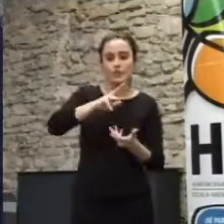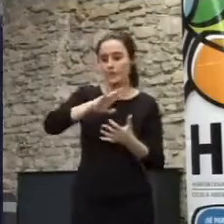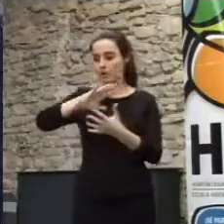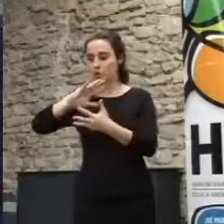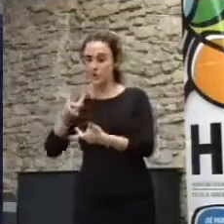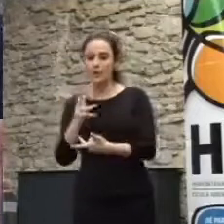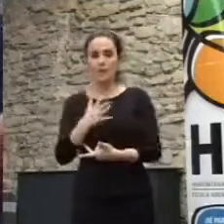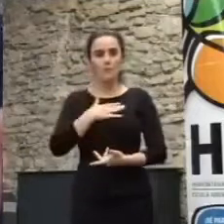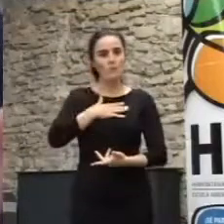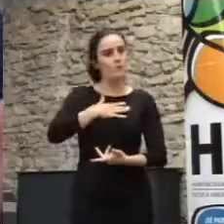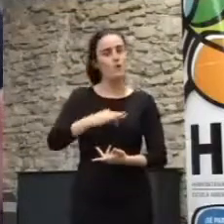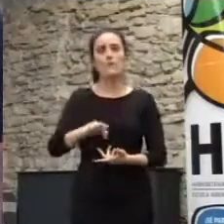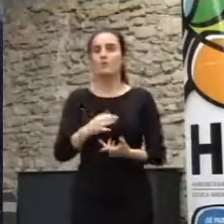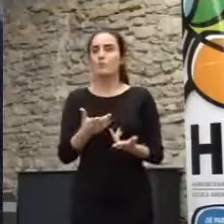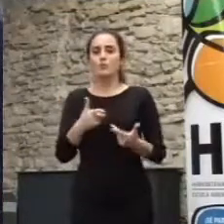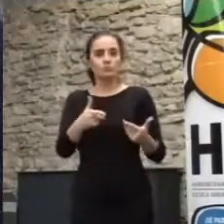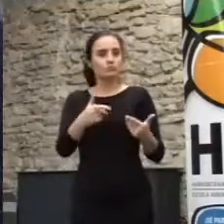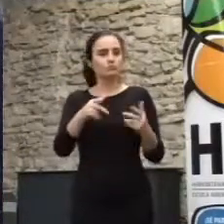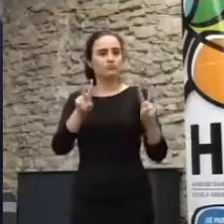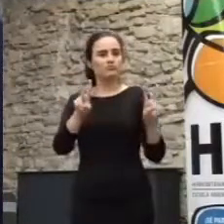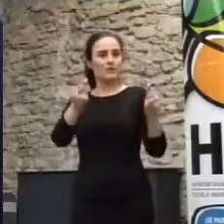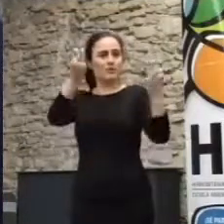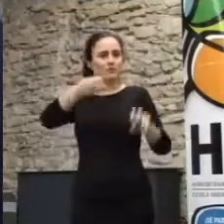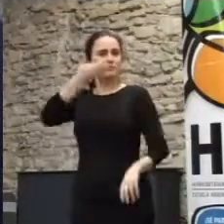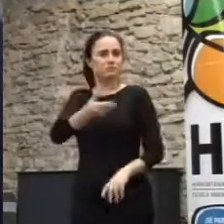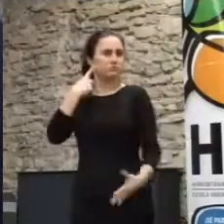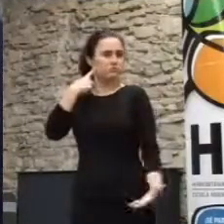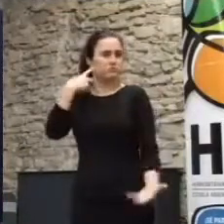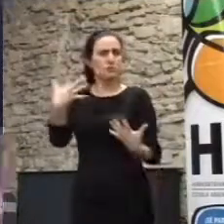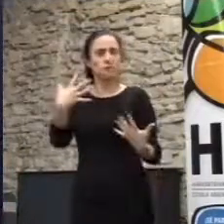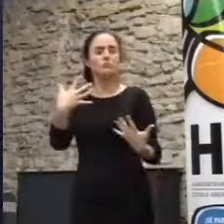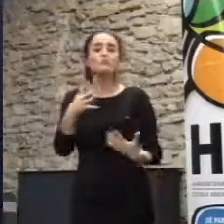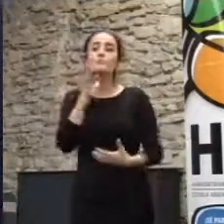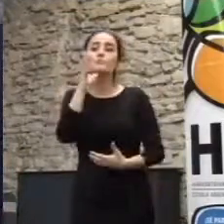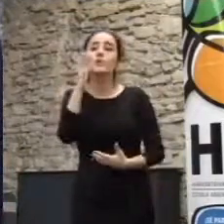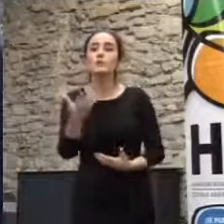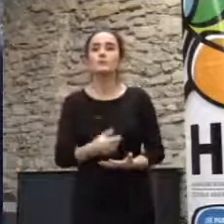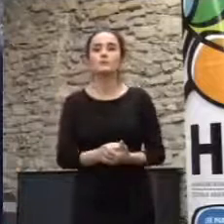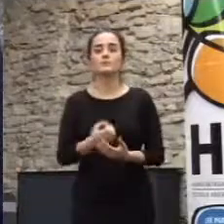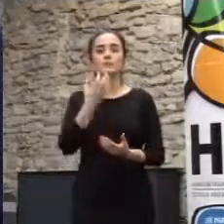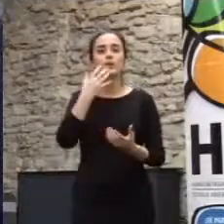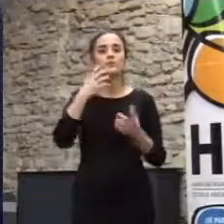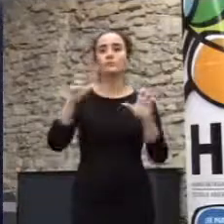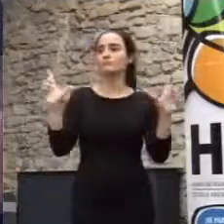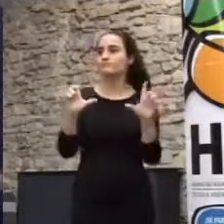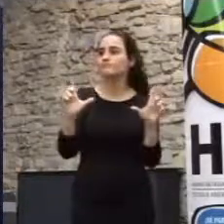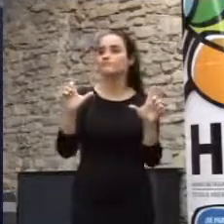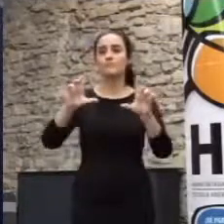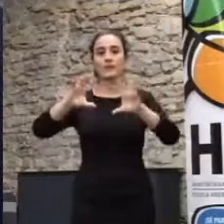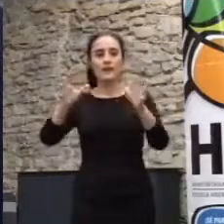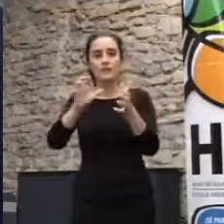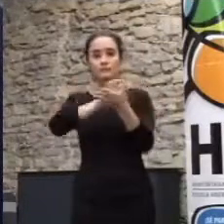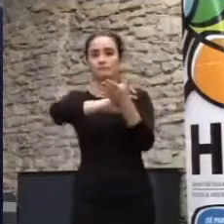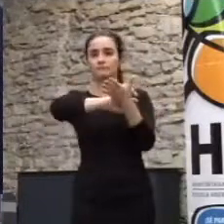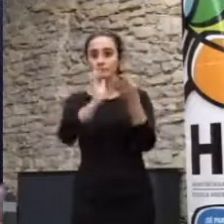ser arranque de titular de un medio de comunicación de prensa escrita, de un medio de comunicación radiofónico, también en